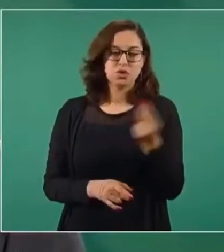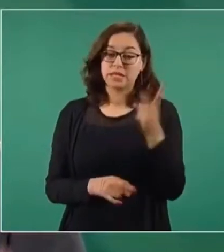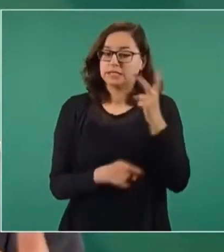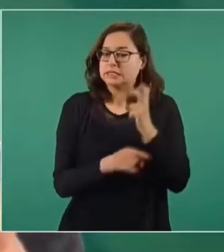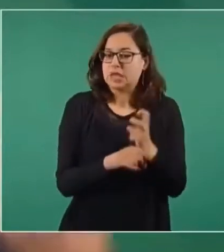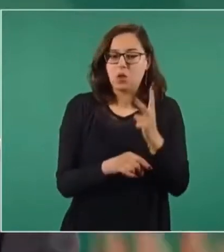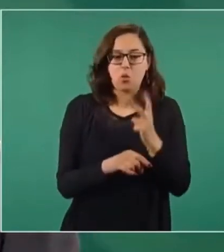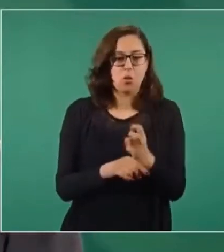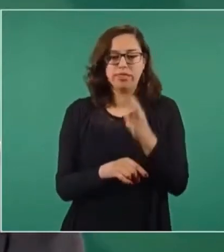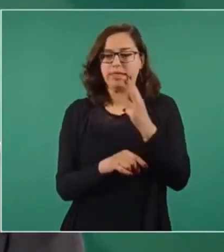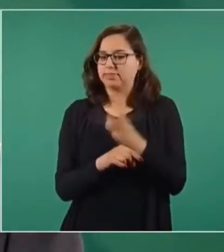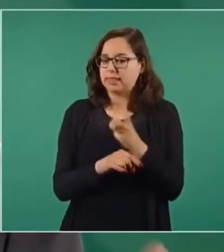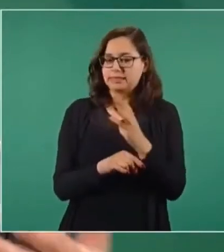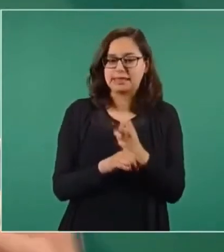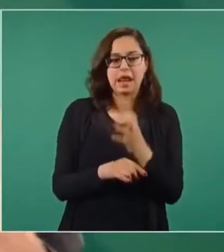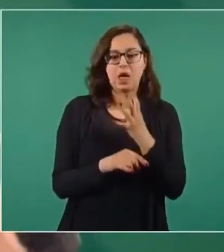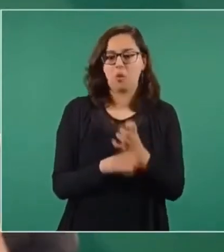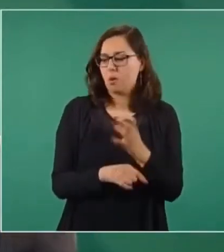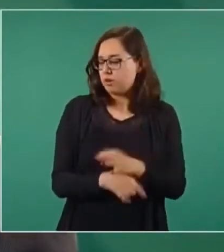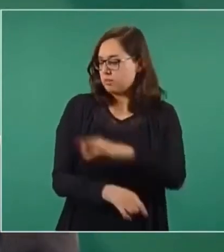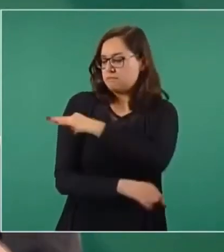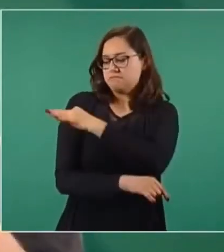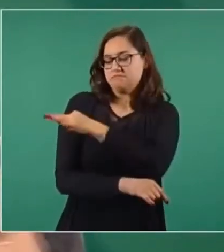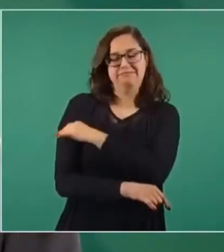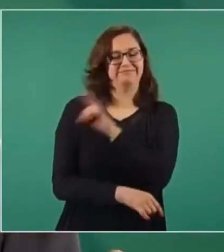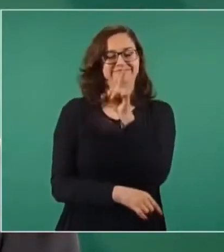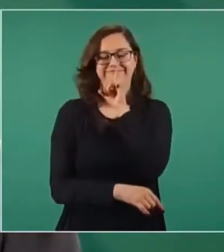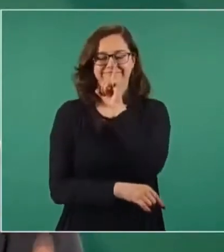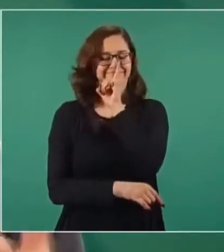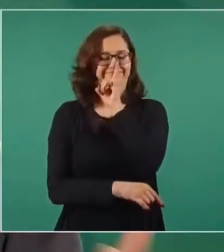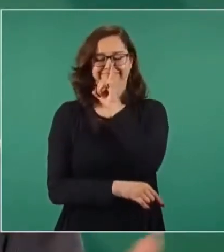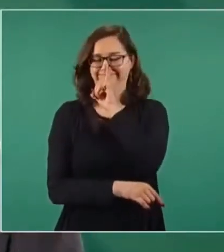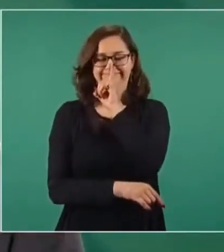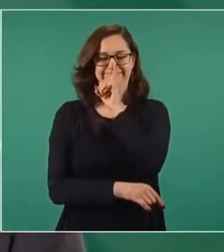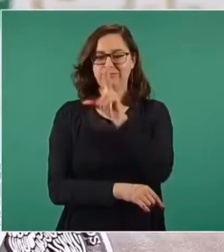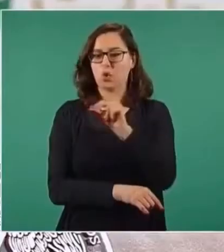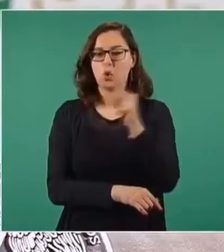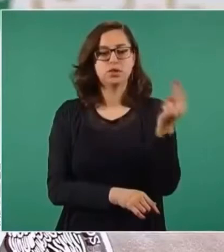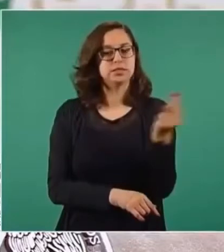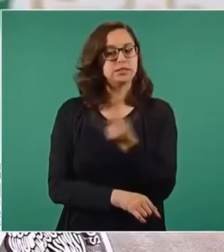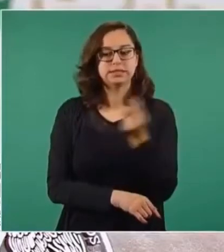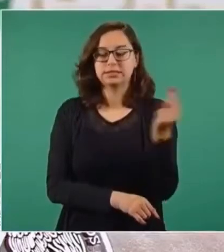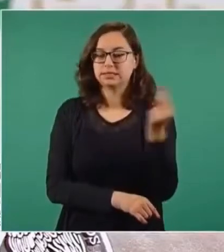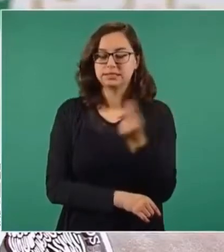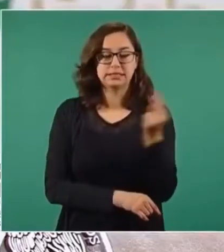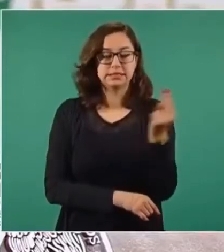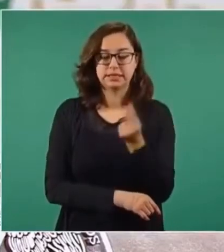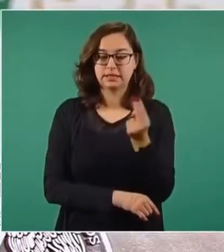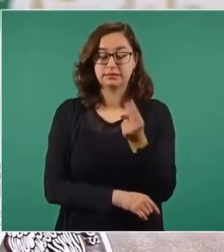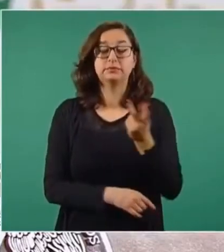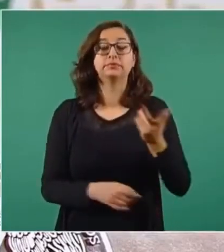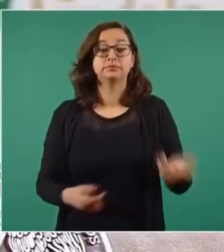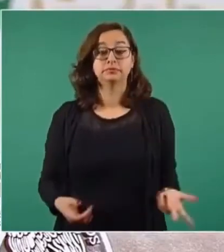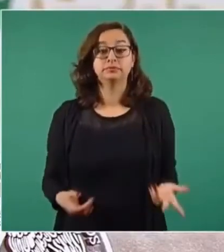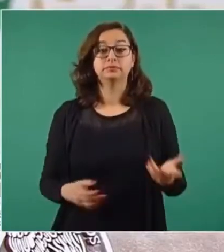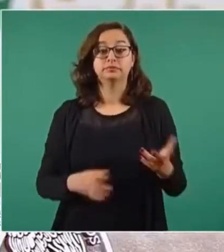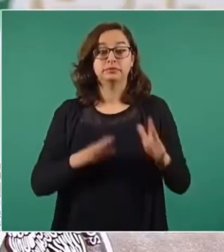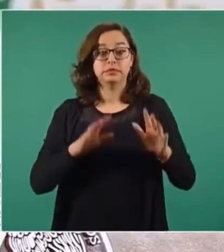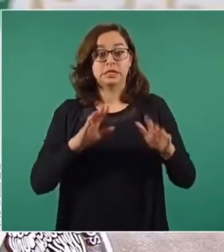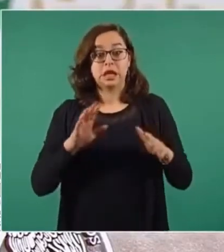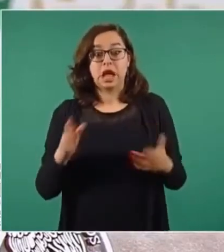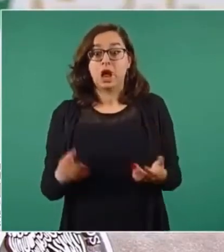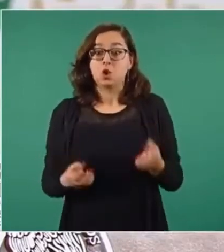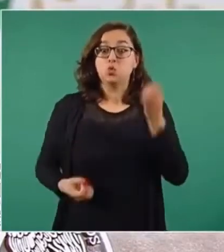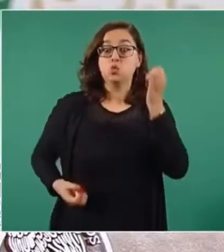la vacuna con refuerzo y ni siquiera con esta consideración que ha hecho mucho ruido en los medios sobre la